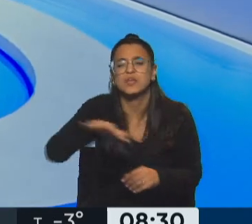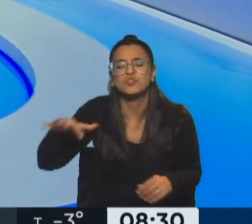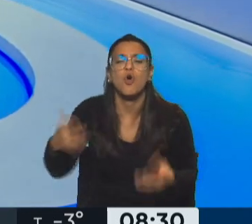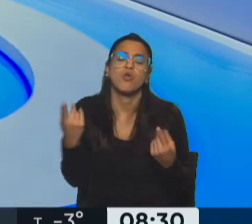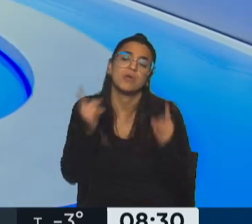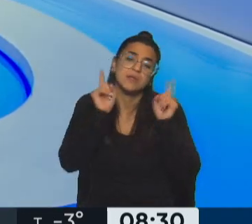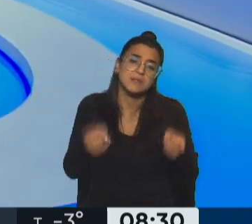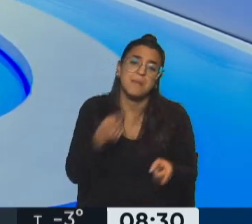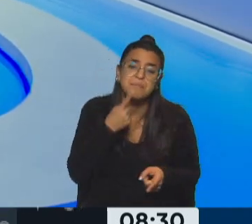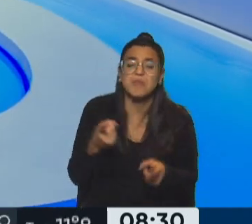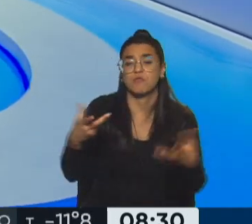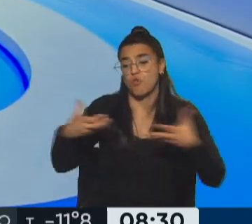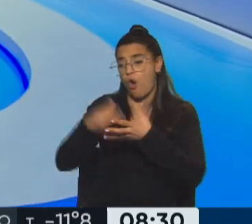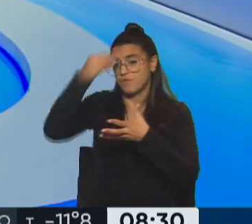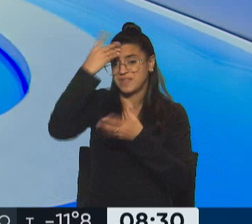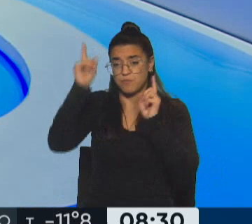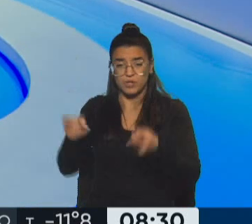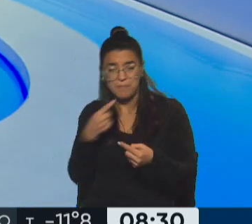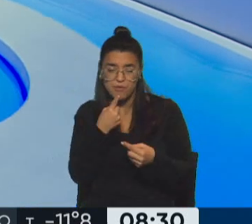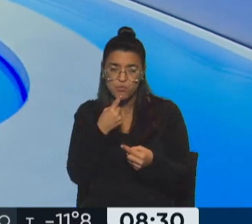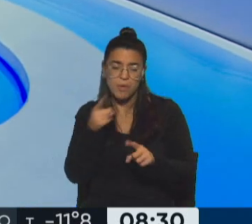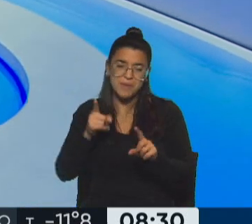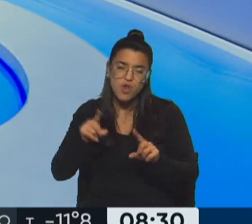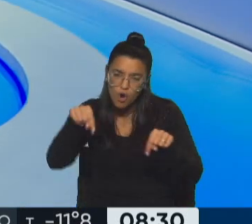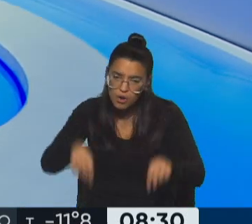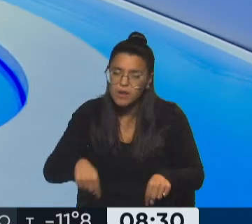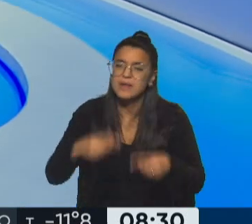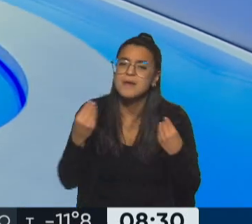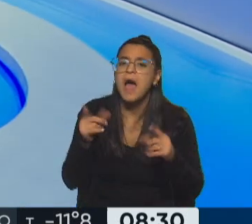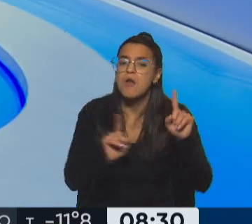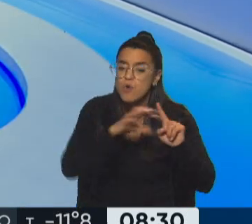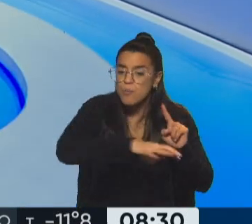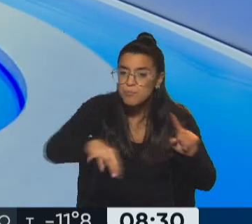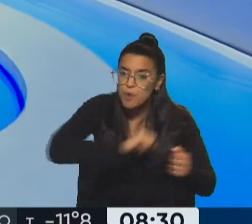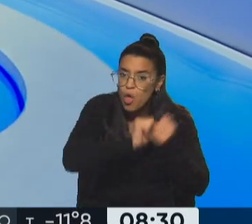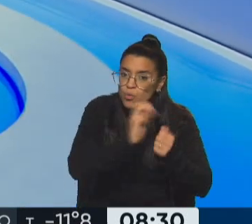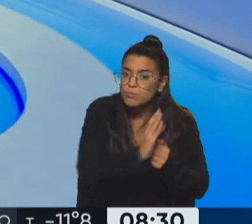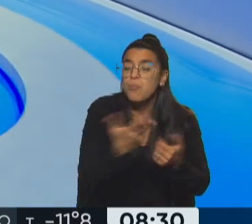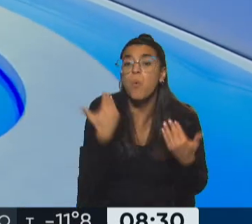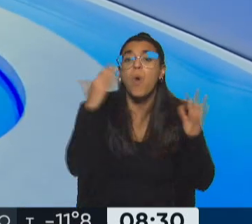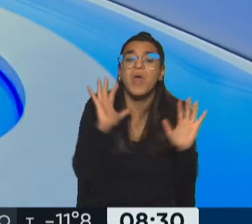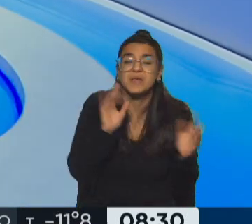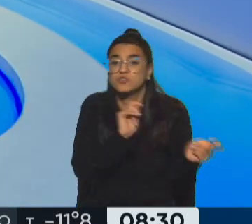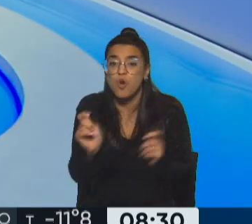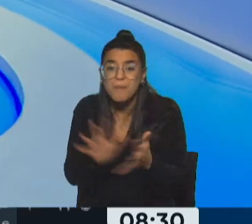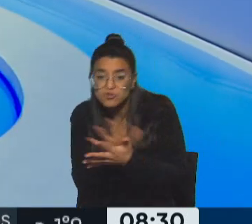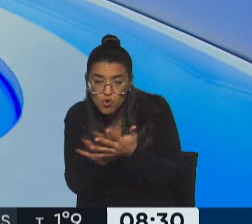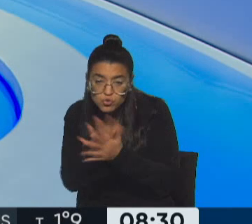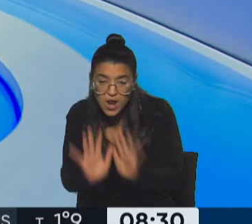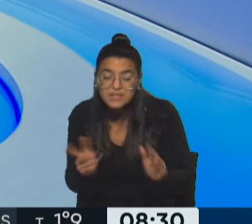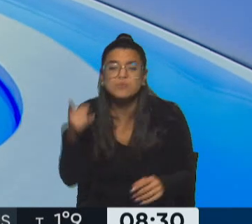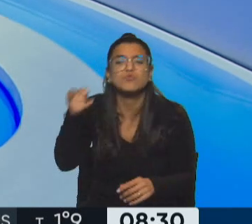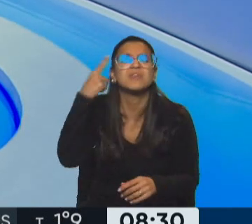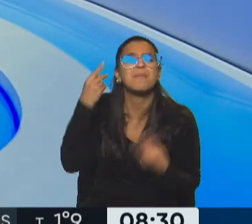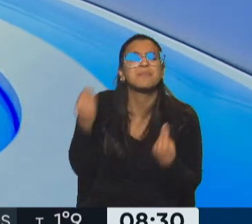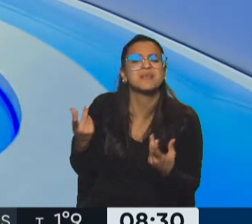oposición y por sectores del oficialismo también, pero que a las claras en algunos sectores productivos parece ser una alternativa de solución? ¿Cómo lo ve usted esto